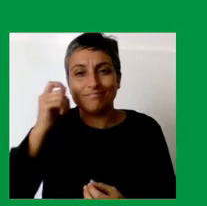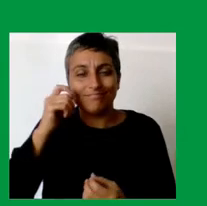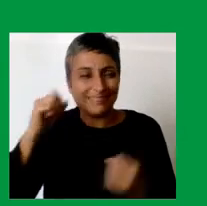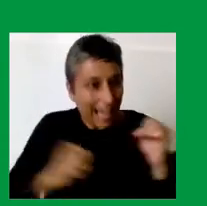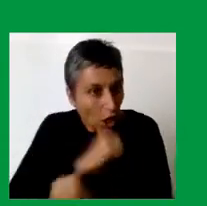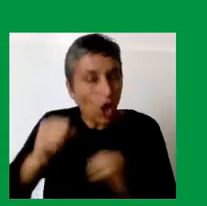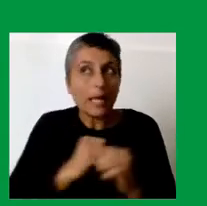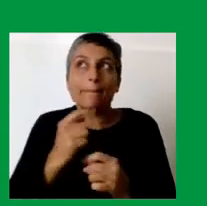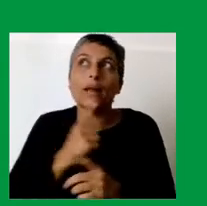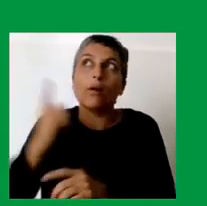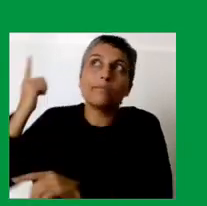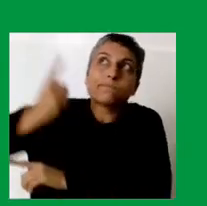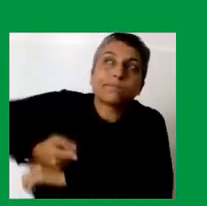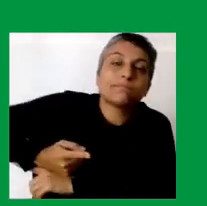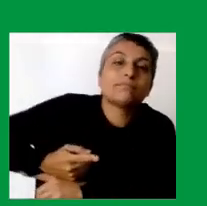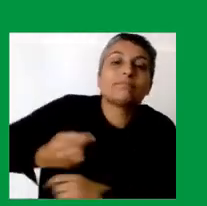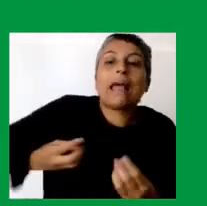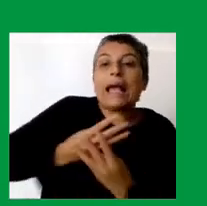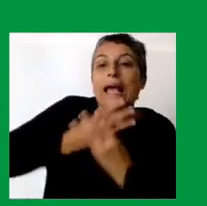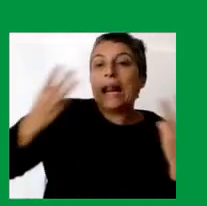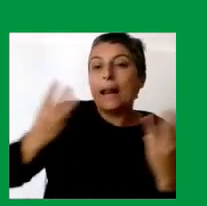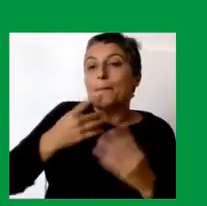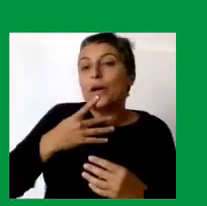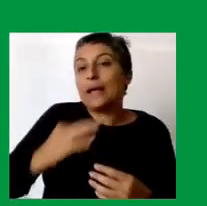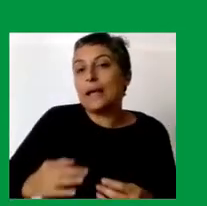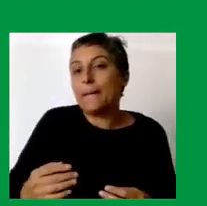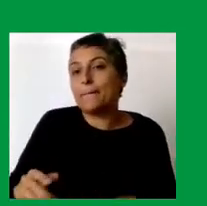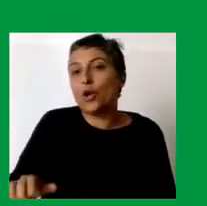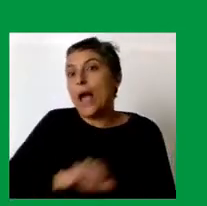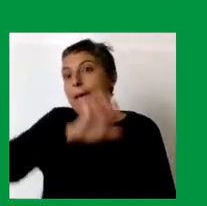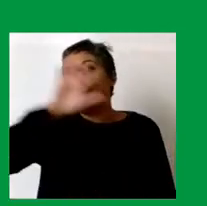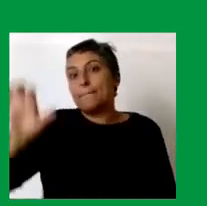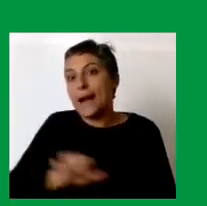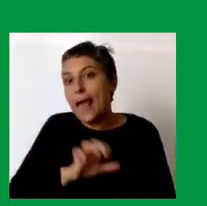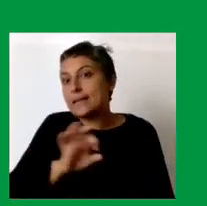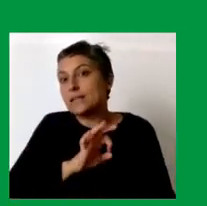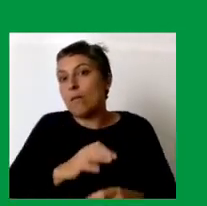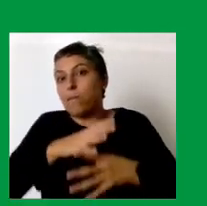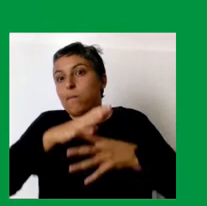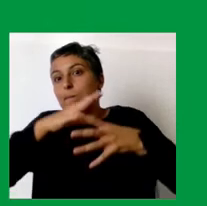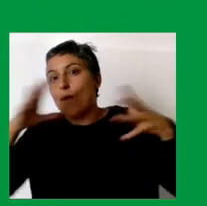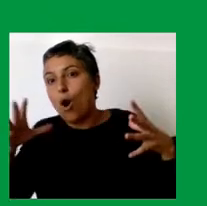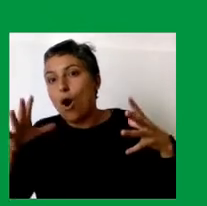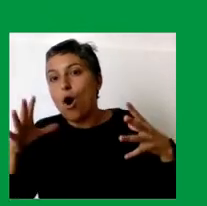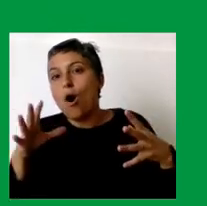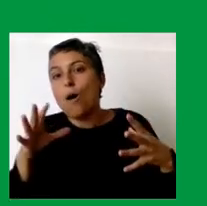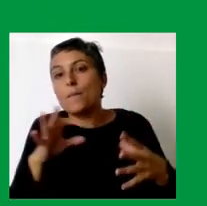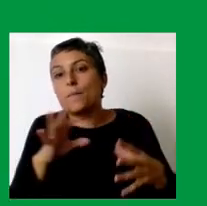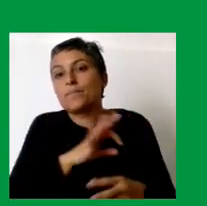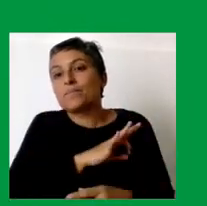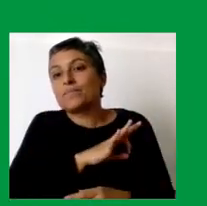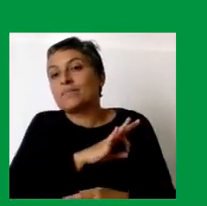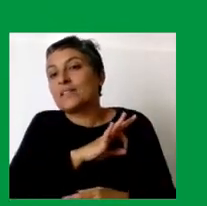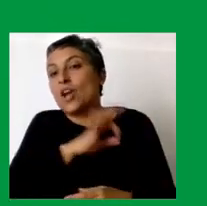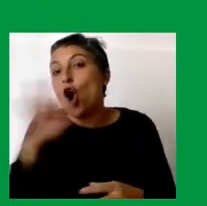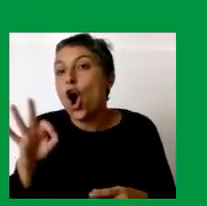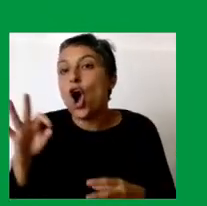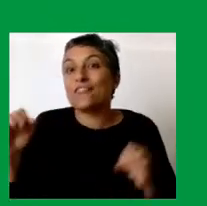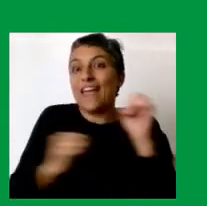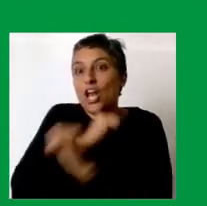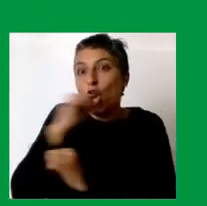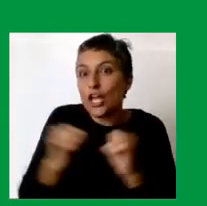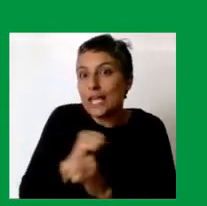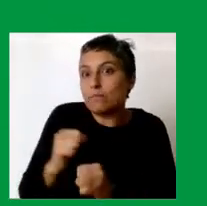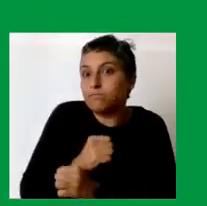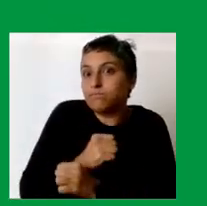se imponen, ¿no? Por ejemplo, si hablamos de las grandes plataformas o de las mega, llamadas de las mega tech tecnológicas